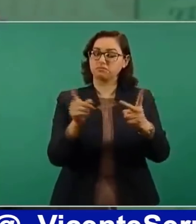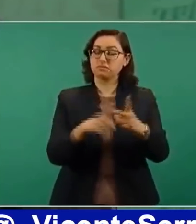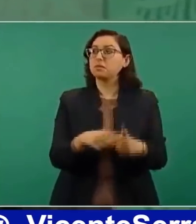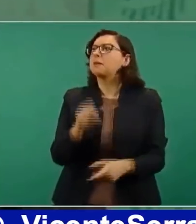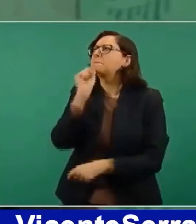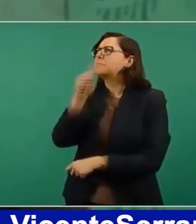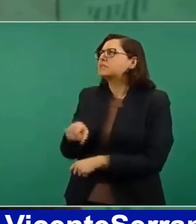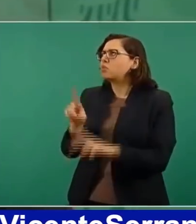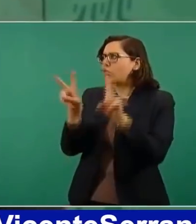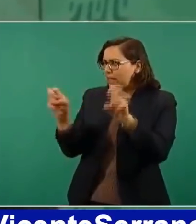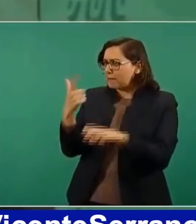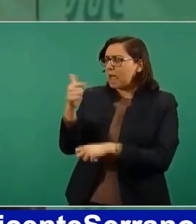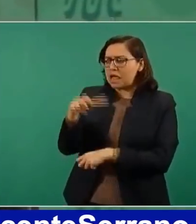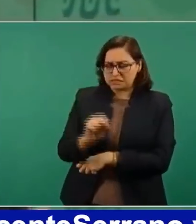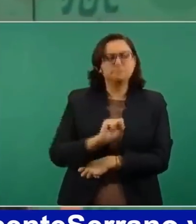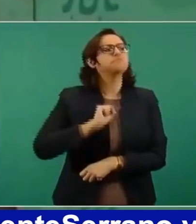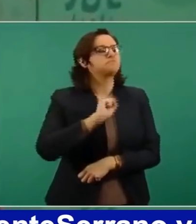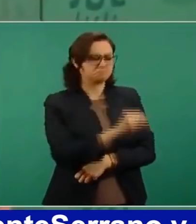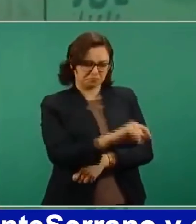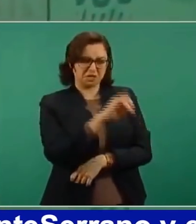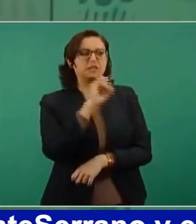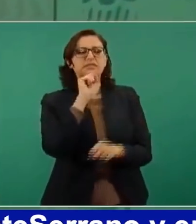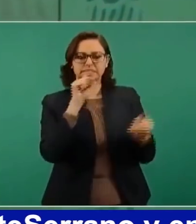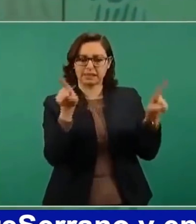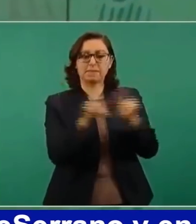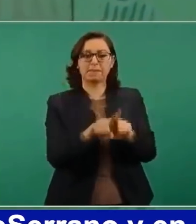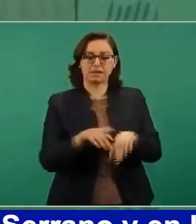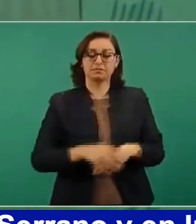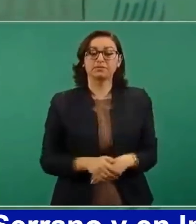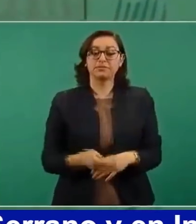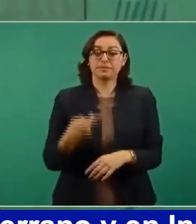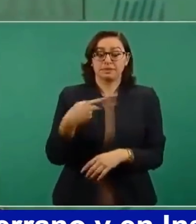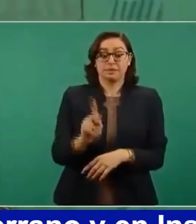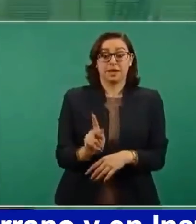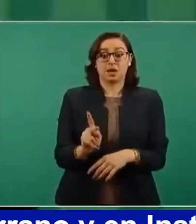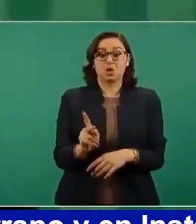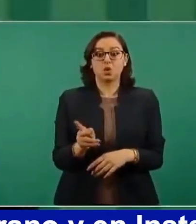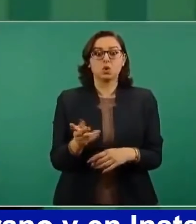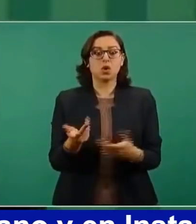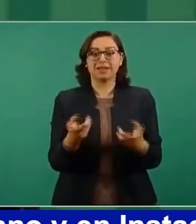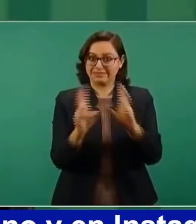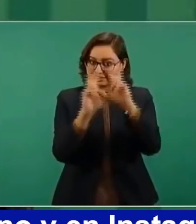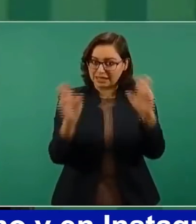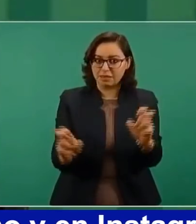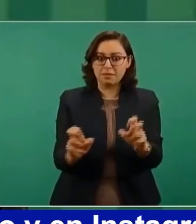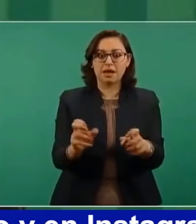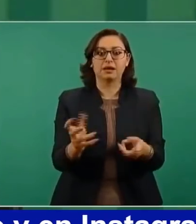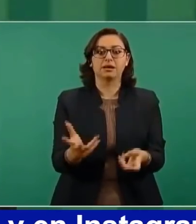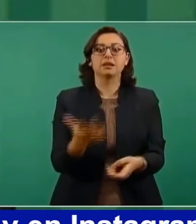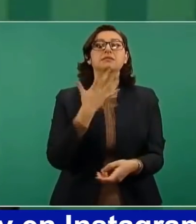reuniones. Pero el caso de los energéticos son nuestra ancla,